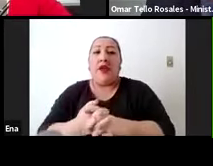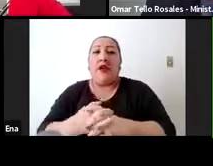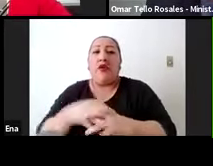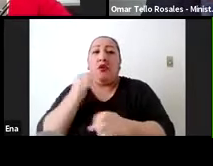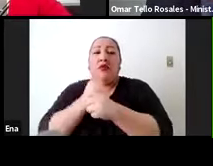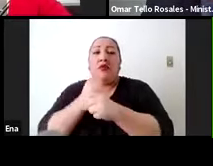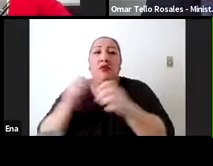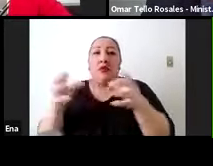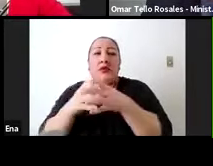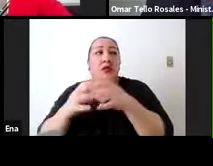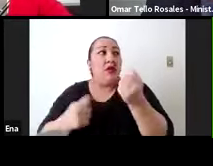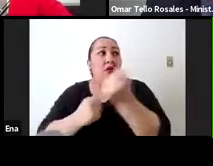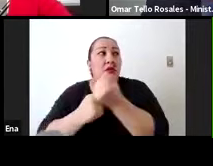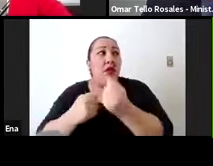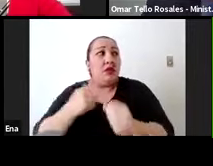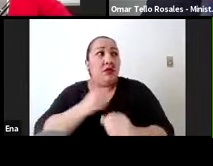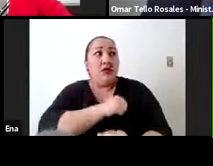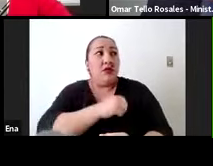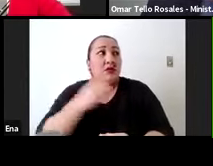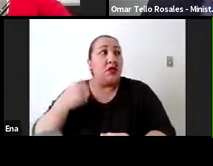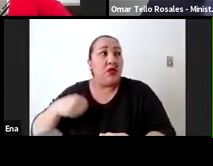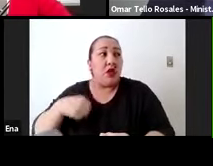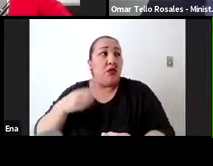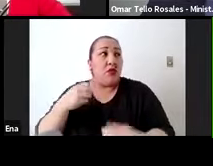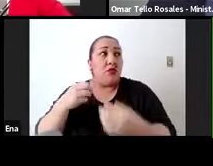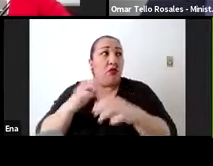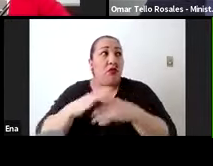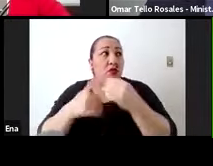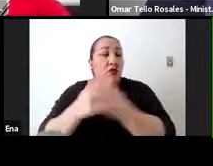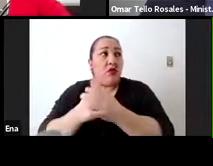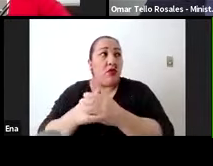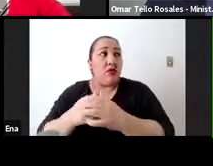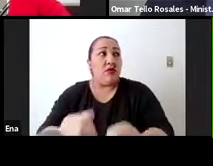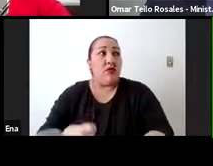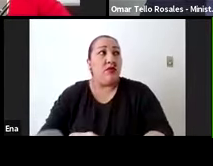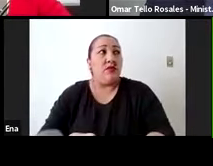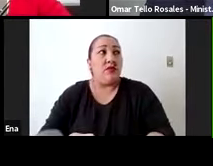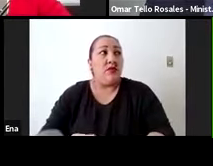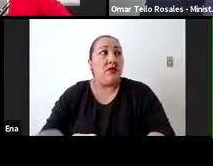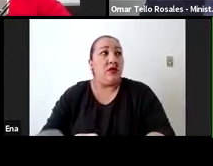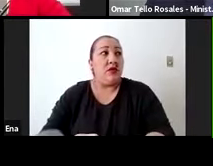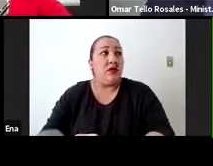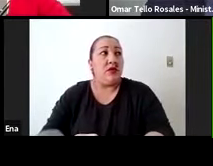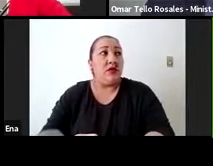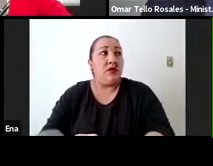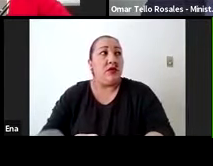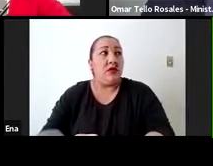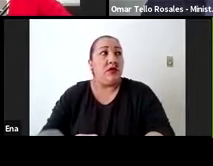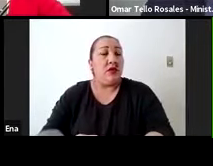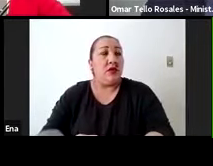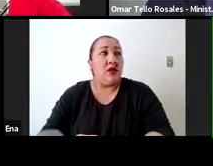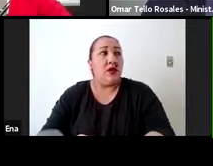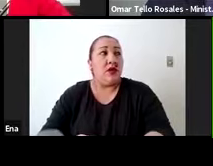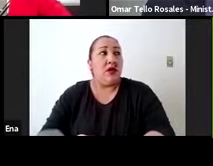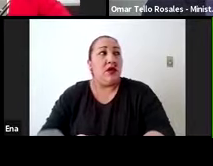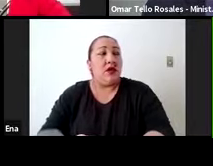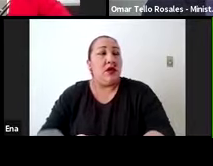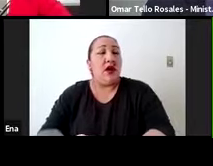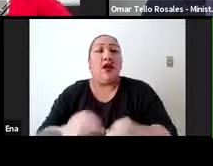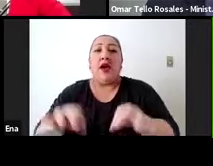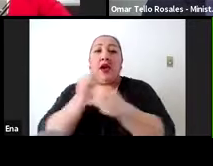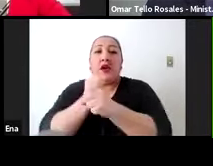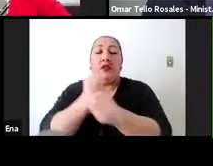Ministerio Público, a las entidades de control del Poder Ejecutivo, de tal manera que todos estemos en el mismo renglón respecto de las investigaciones y